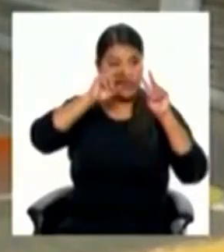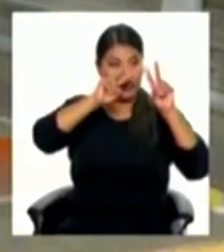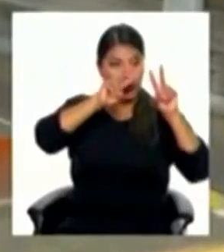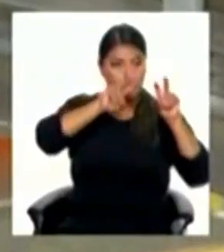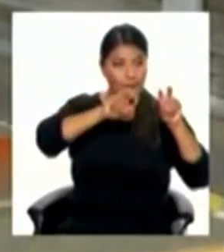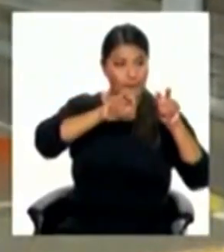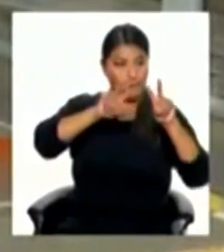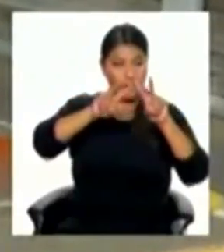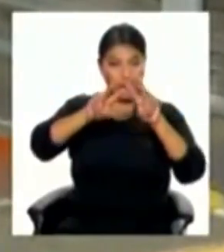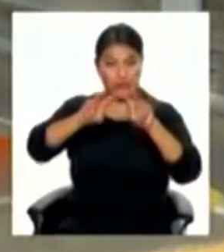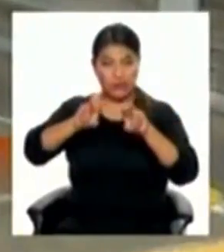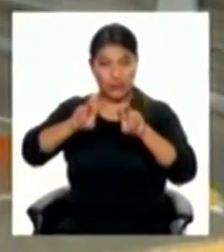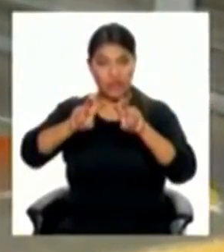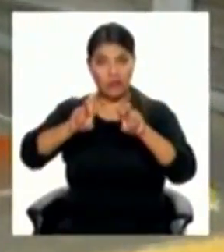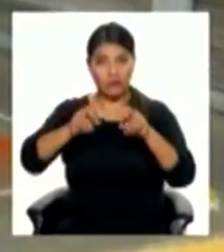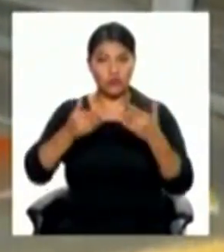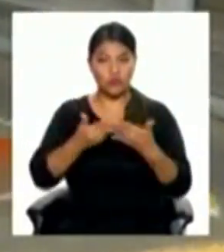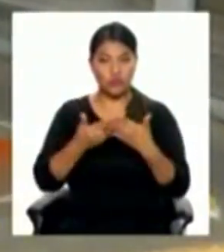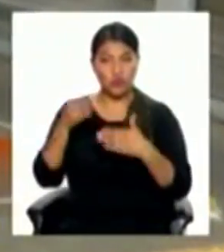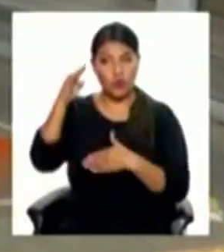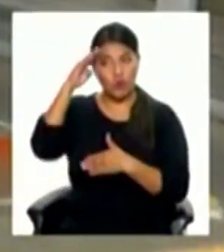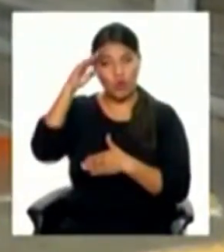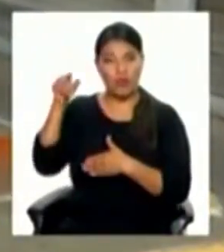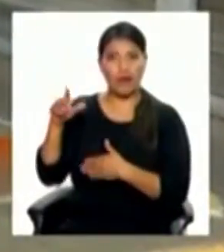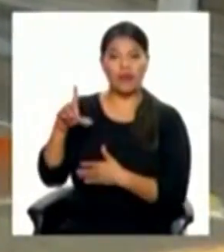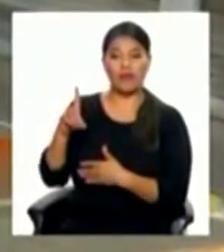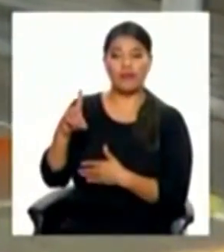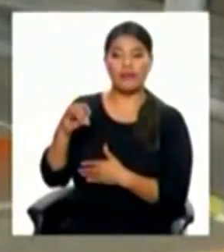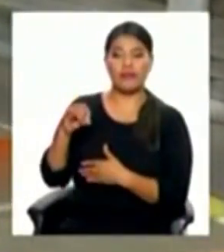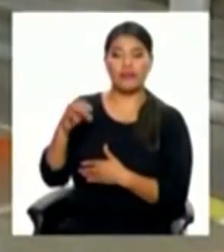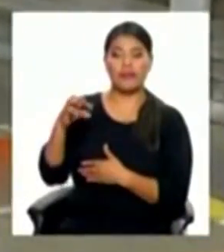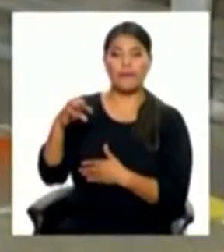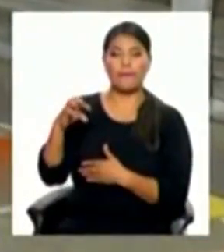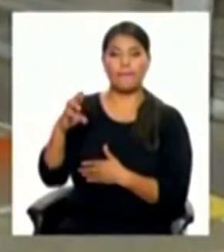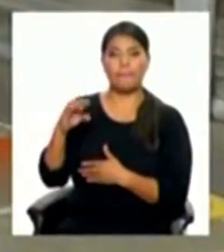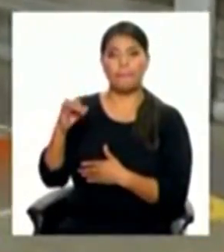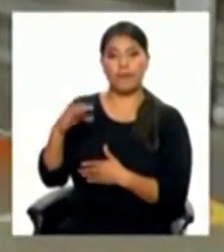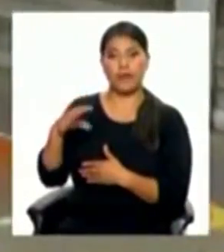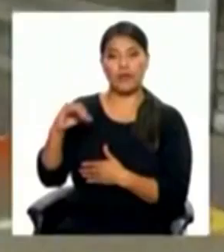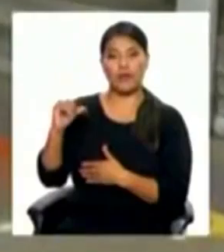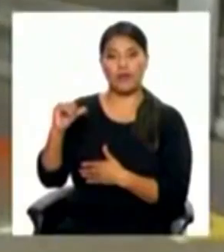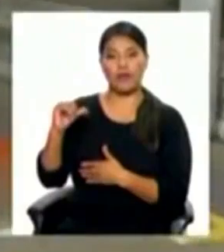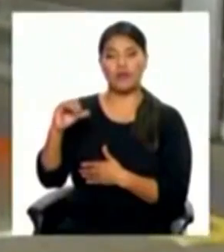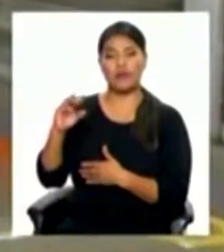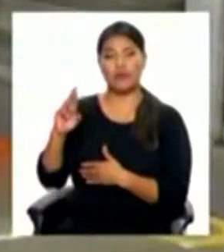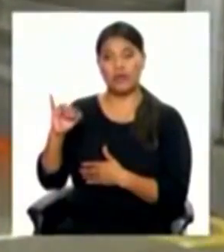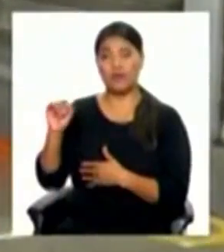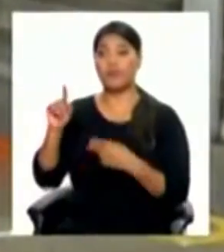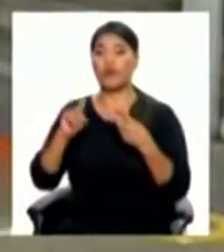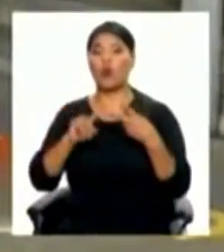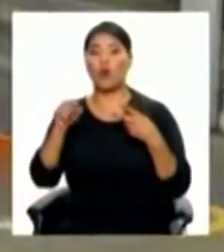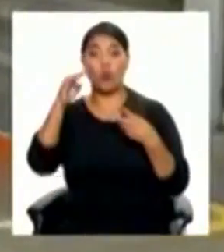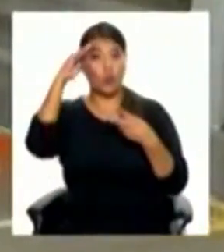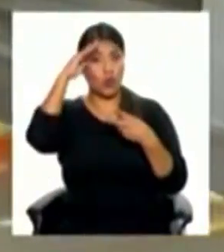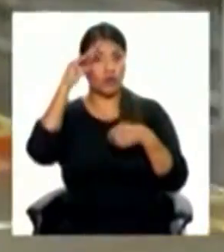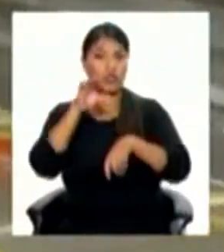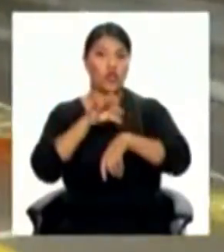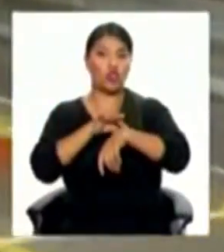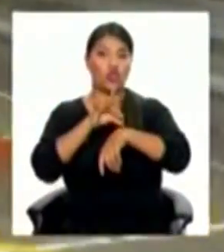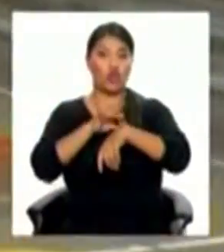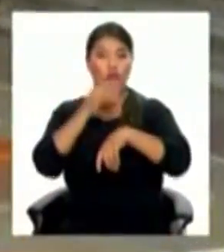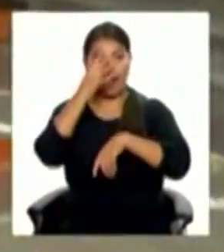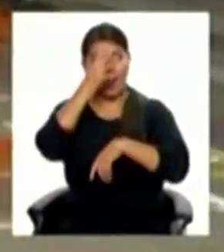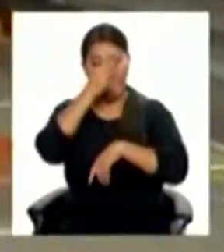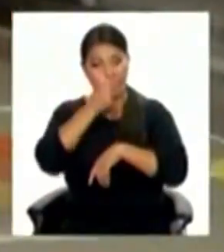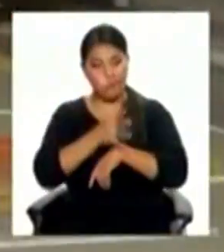la policía de la DEPINCRE de San Juan del Lurigancho como los peritos de criminalística de la Policía Nacional, y también